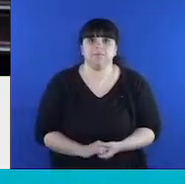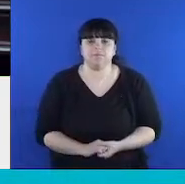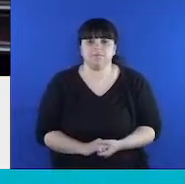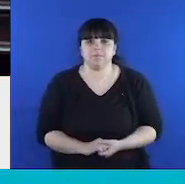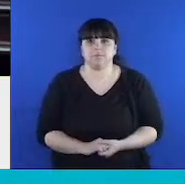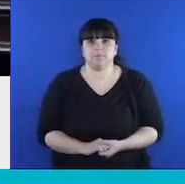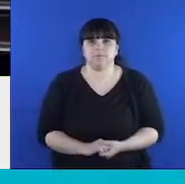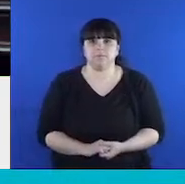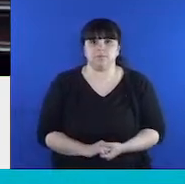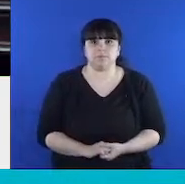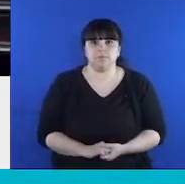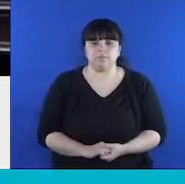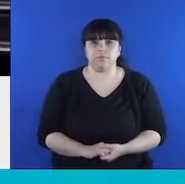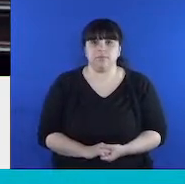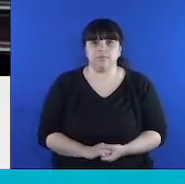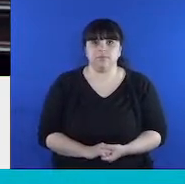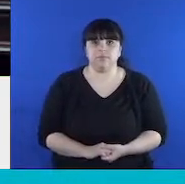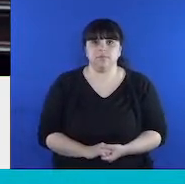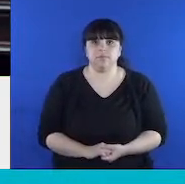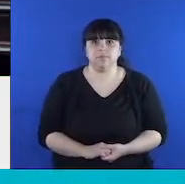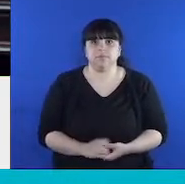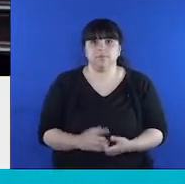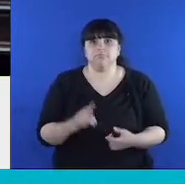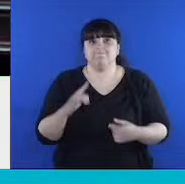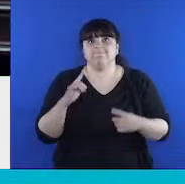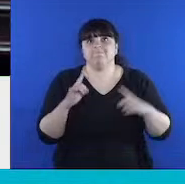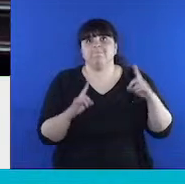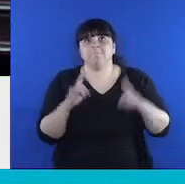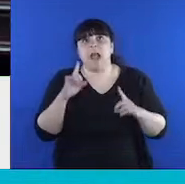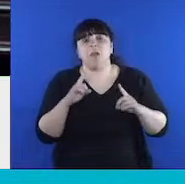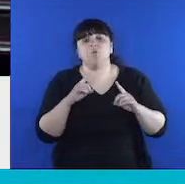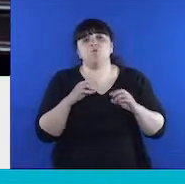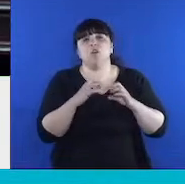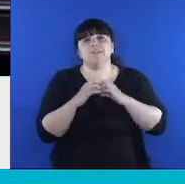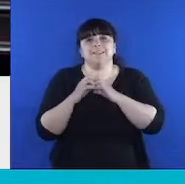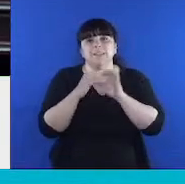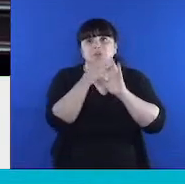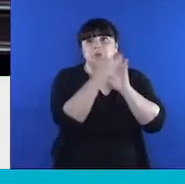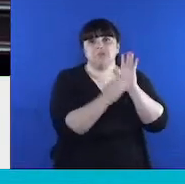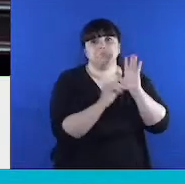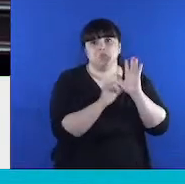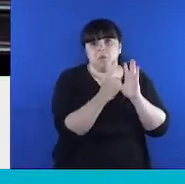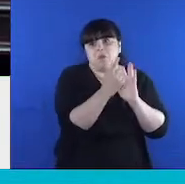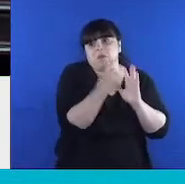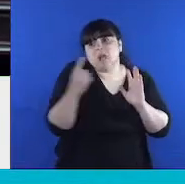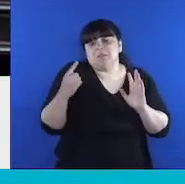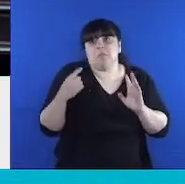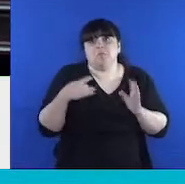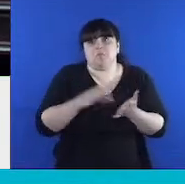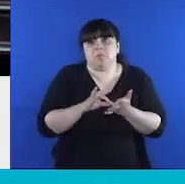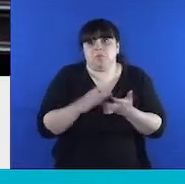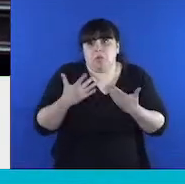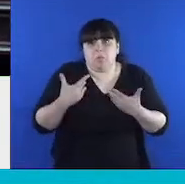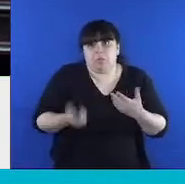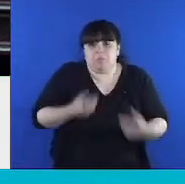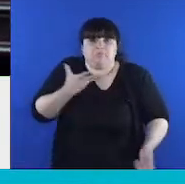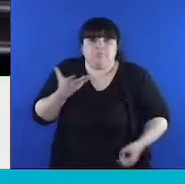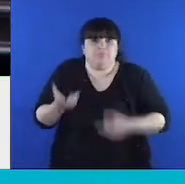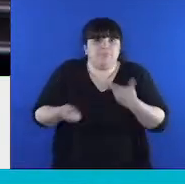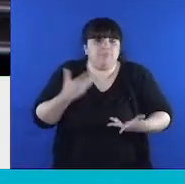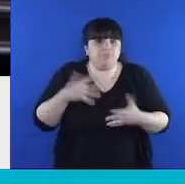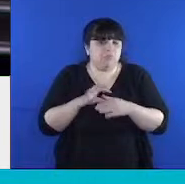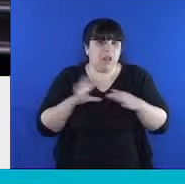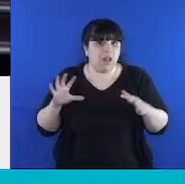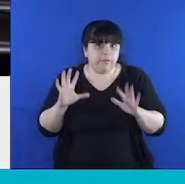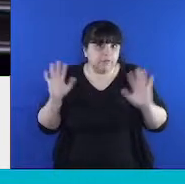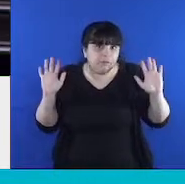algunos que no han sido parte de la sesión, pero cada diputado tiene el derecho a expresar lo que quiera, y esa libertad es